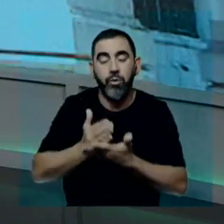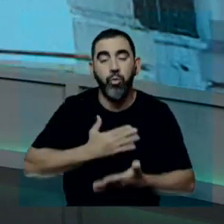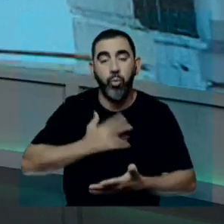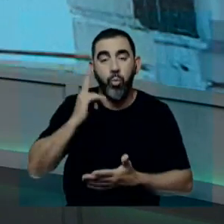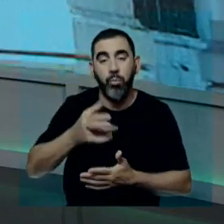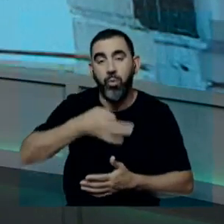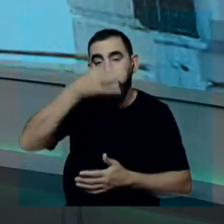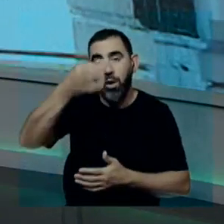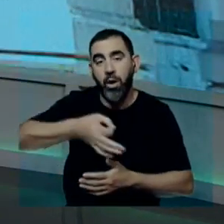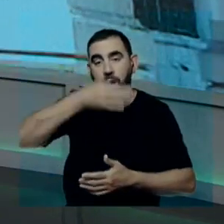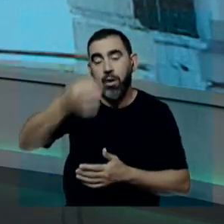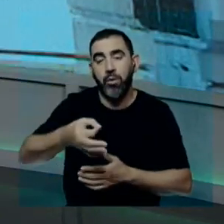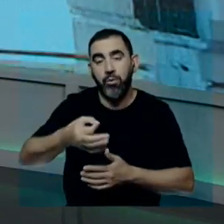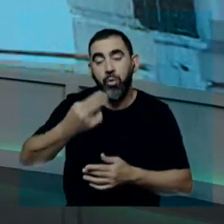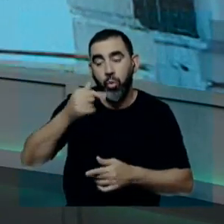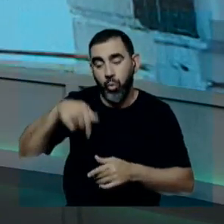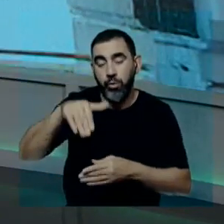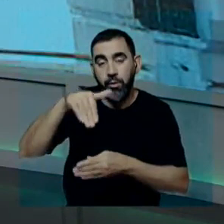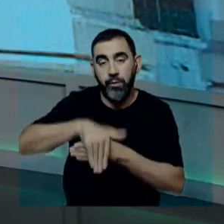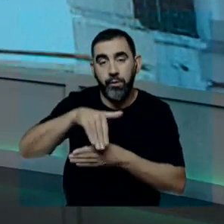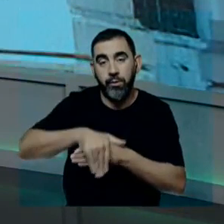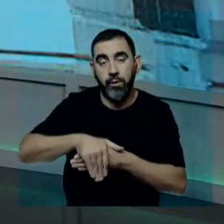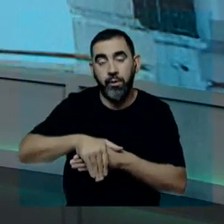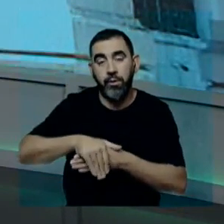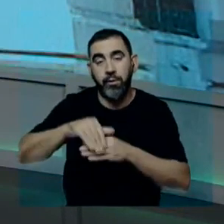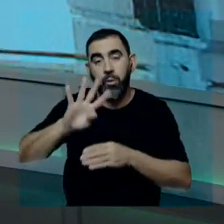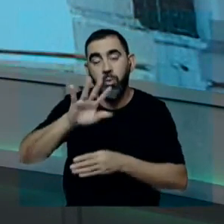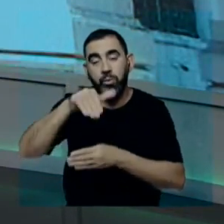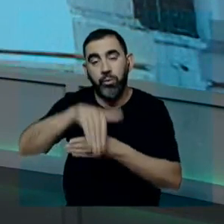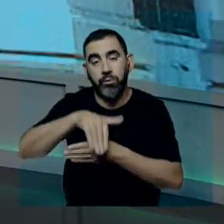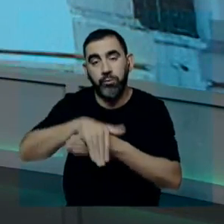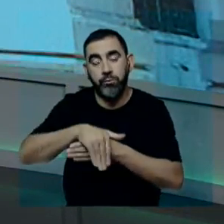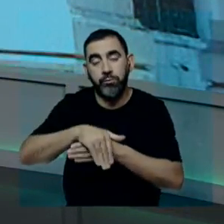El acto se va a realizar esta tarde a partir de las 16 horas y